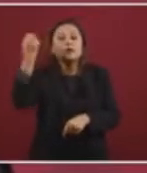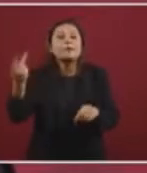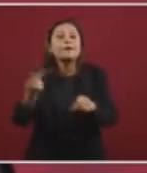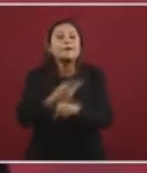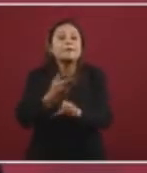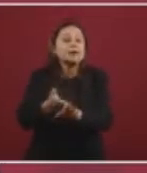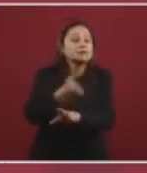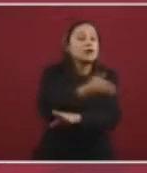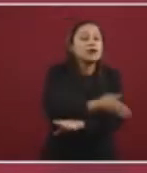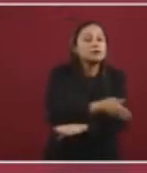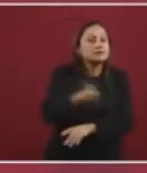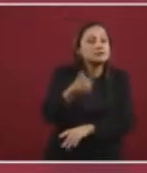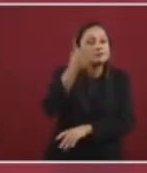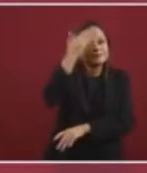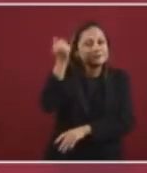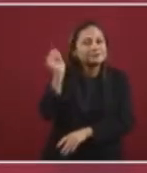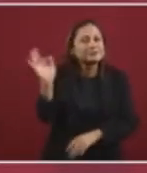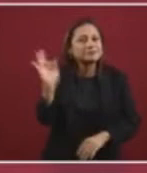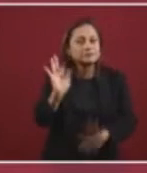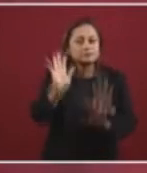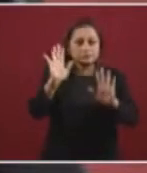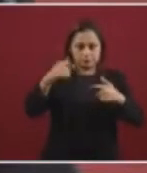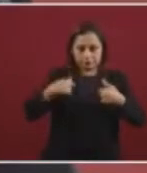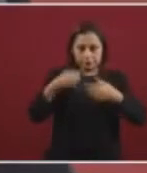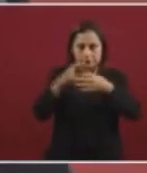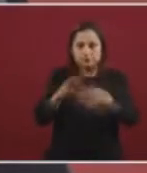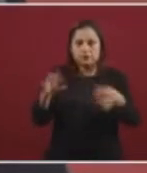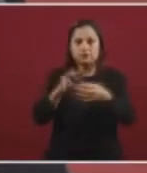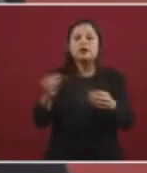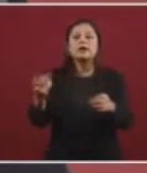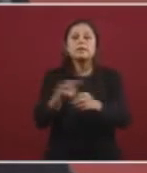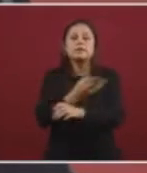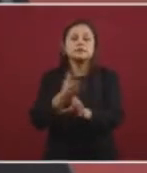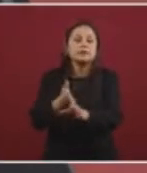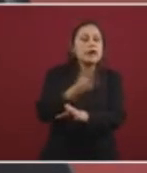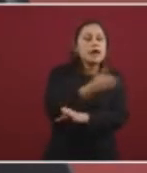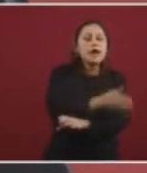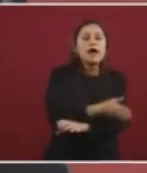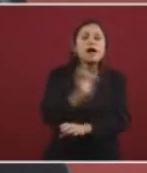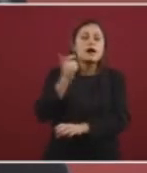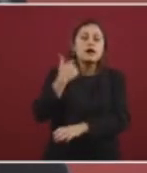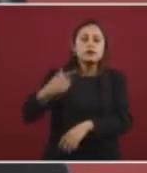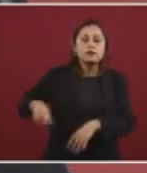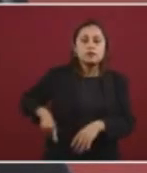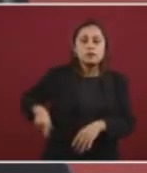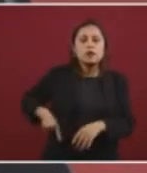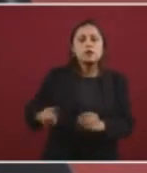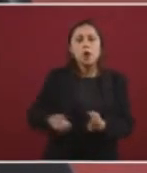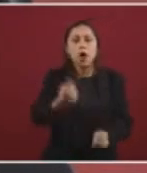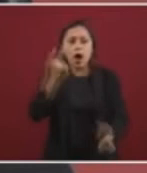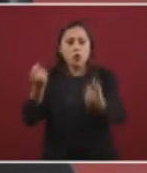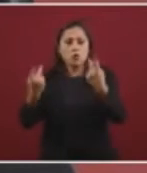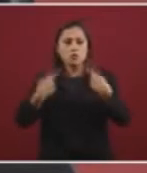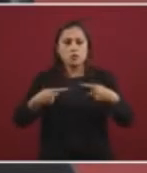antes el periodista que criticaba al